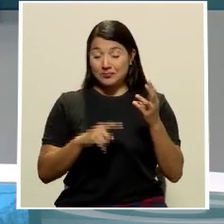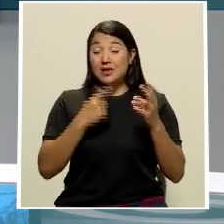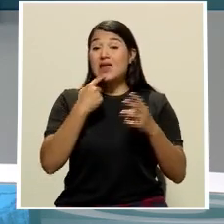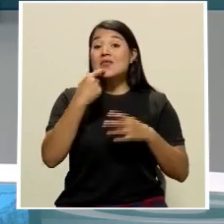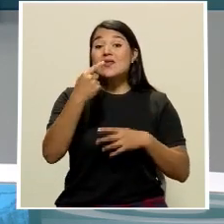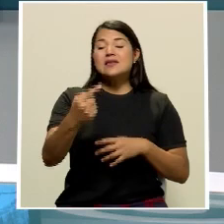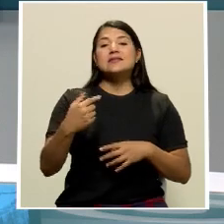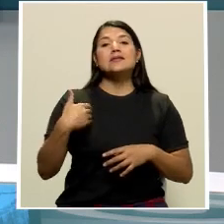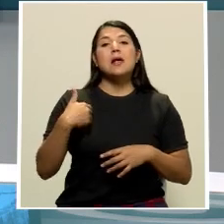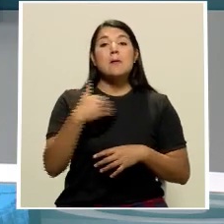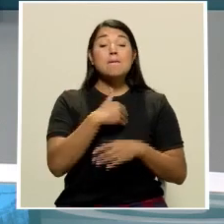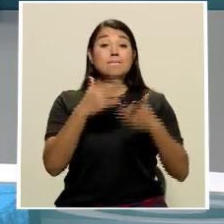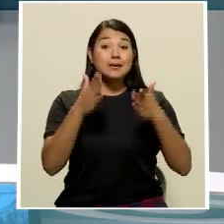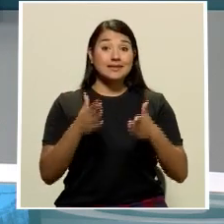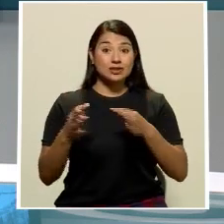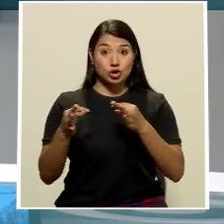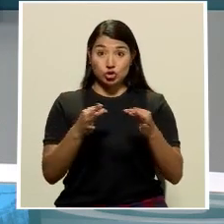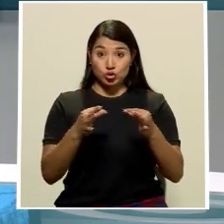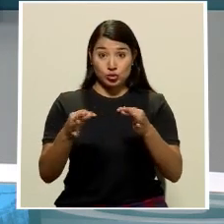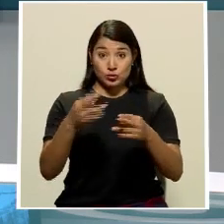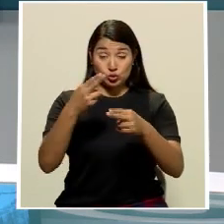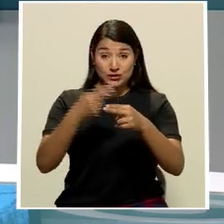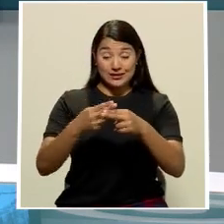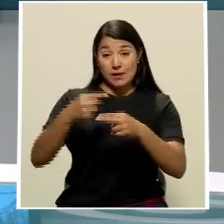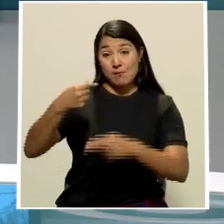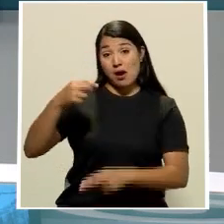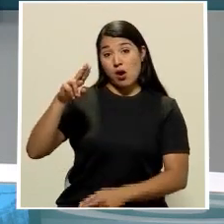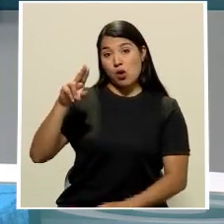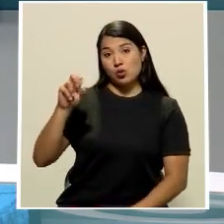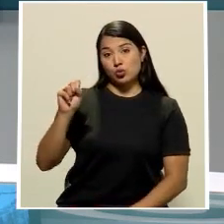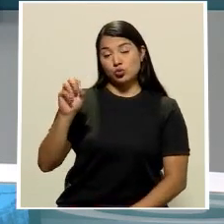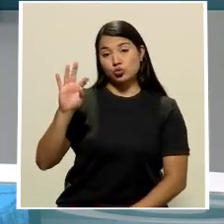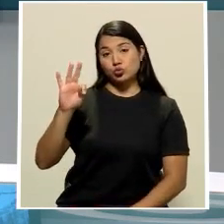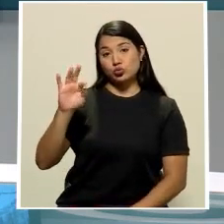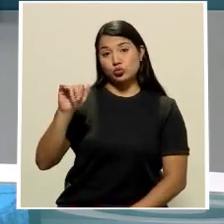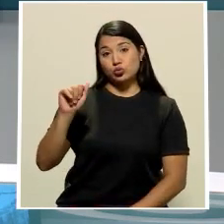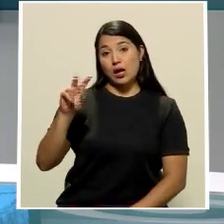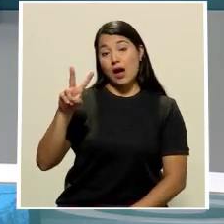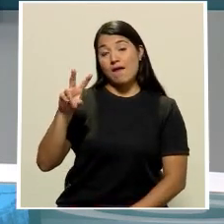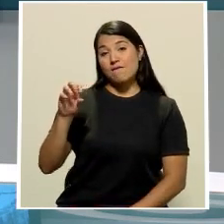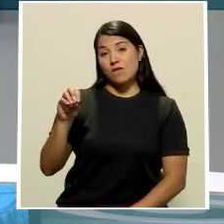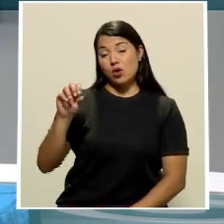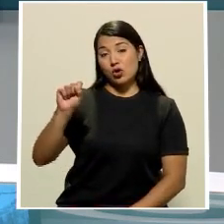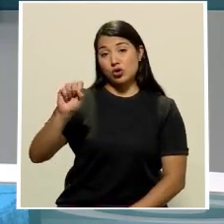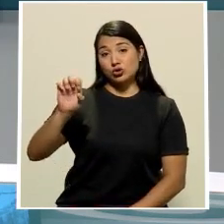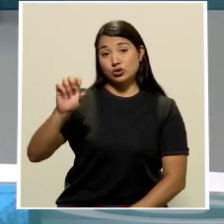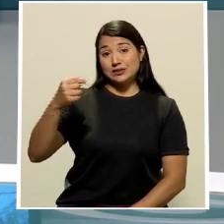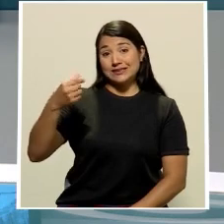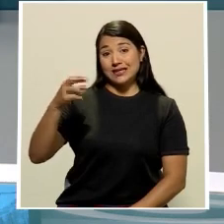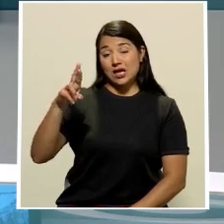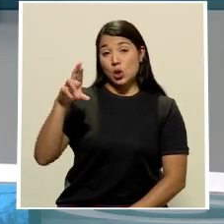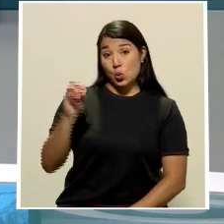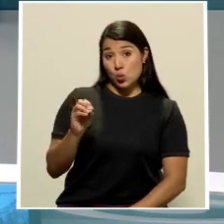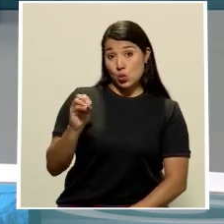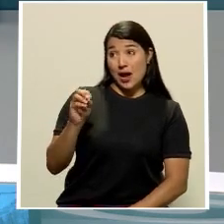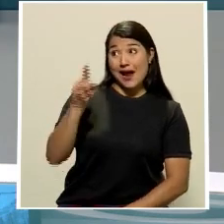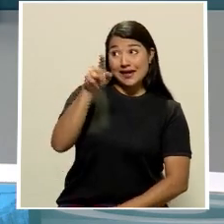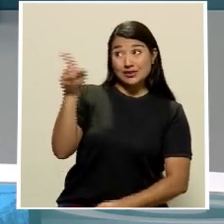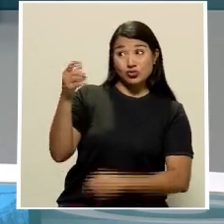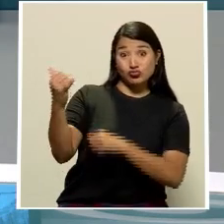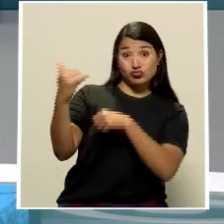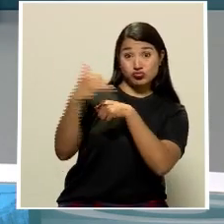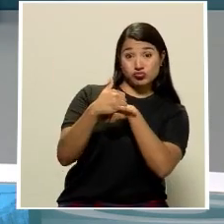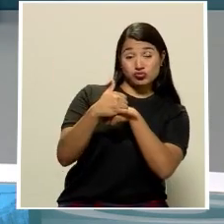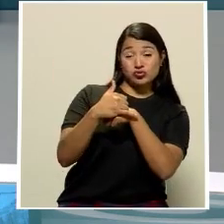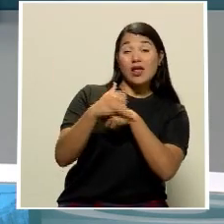de Turismo, Gustavo Segura, los viajeros deberán demostrar que viven en alguno de estos estados mediante su